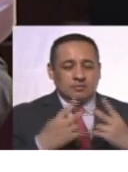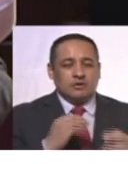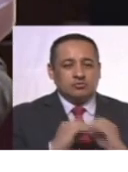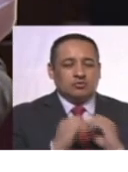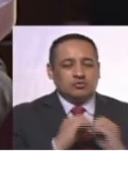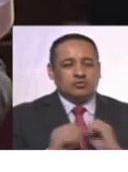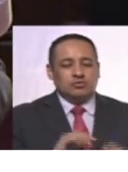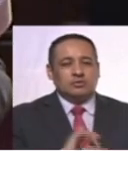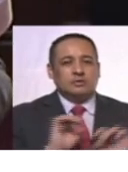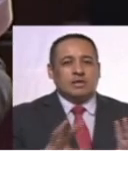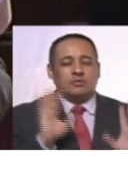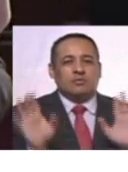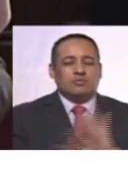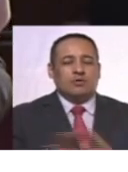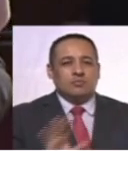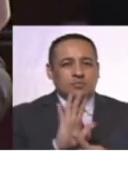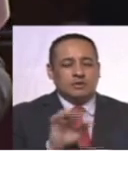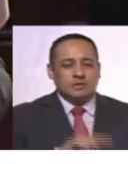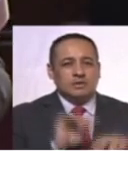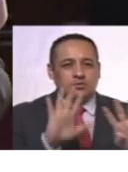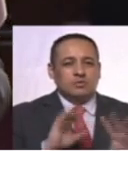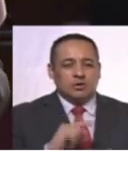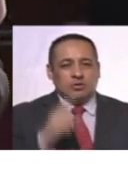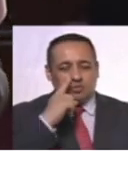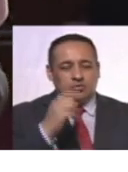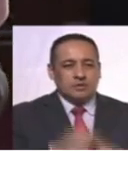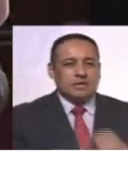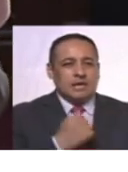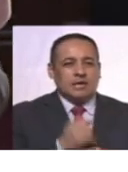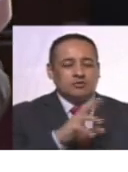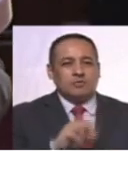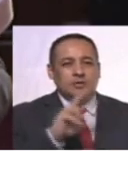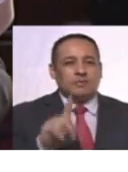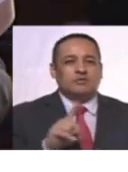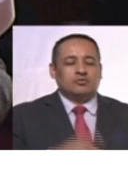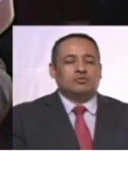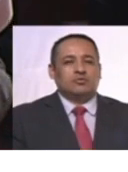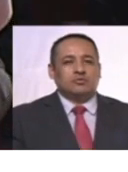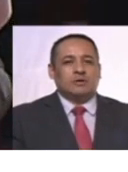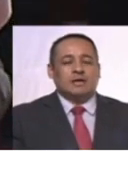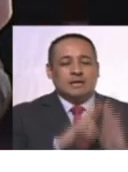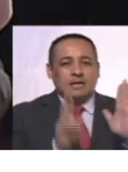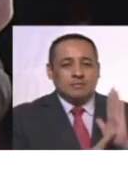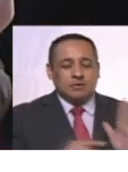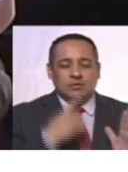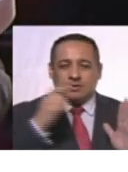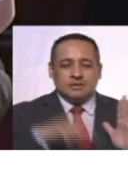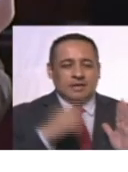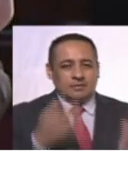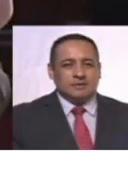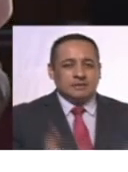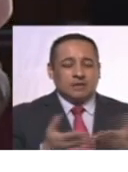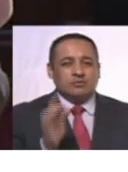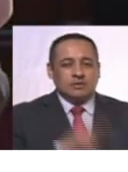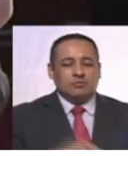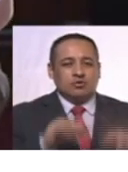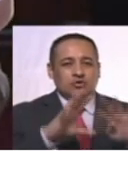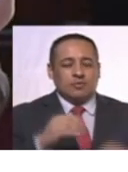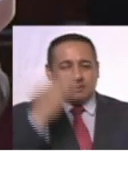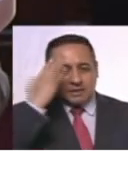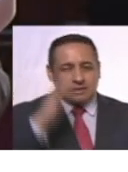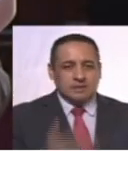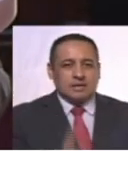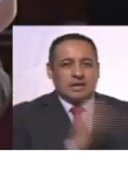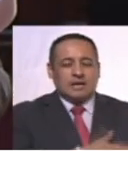implementado, pese a que se ha publicado el 19 de junio del 2021. El reglamento debió darse en un plazo máximo de 90 días